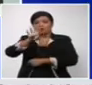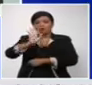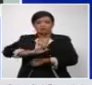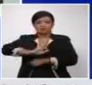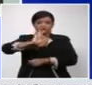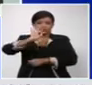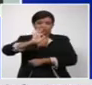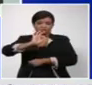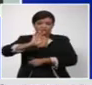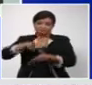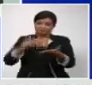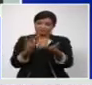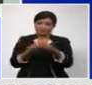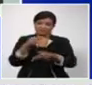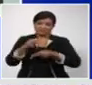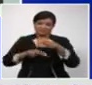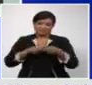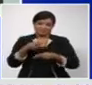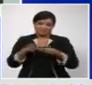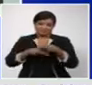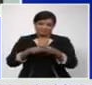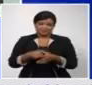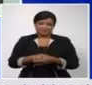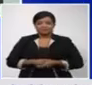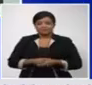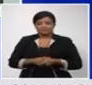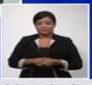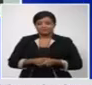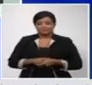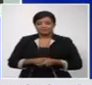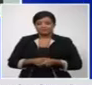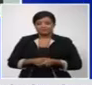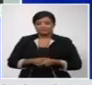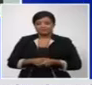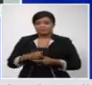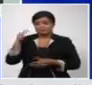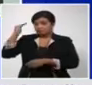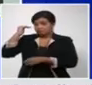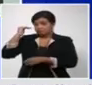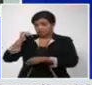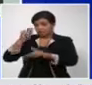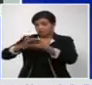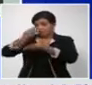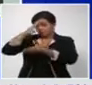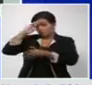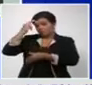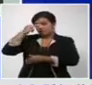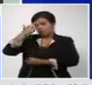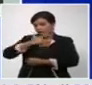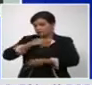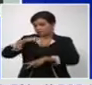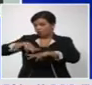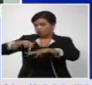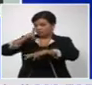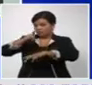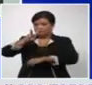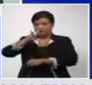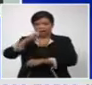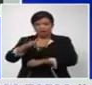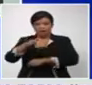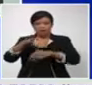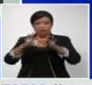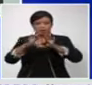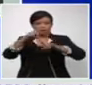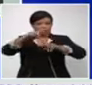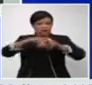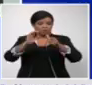las muestras procesadas. Le sigue Santiago 10,8%, Ciego de Ávila, Holguín, Villa Clara, Guantánamo,